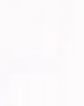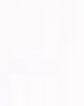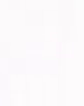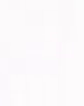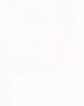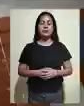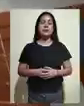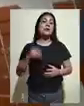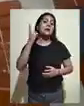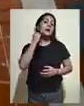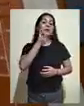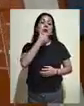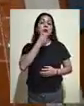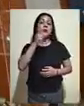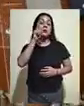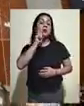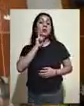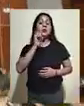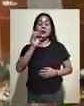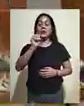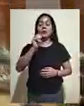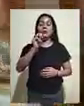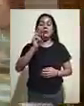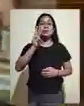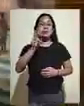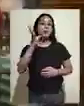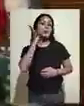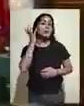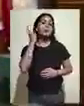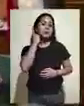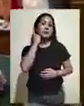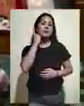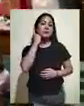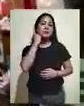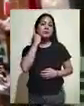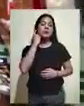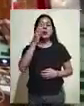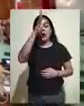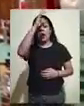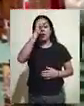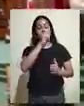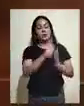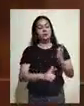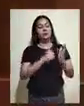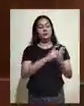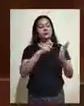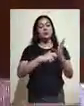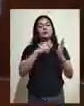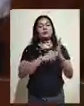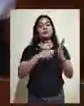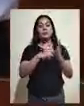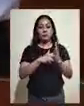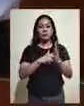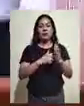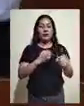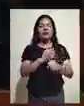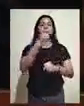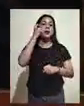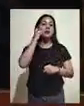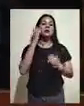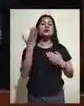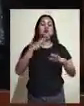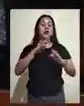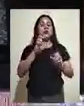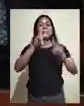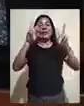Música Diputadas y diputados de la 63ª Legislatura aprobaron reformas al Código Penal del Estado de Guerrero